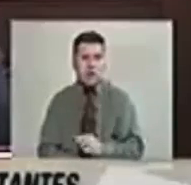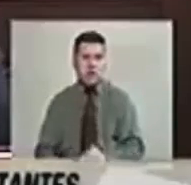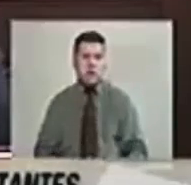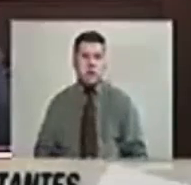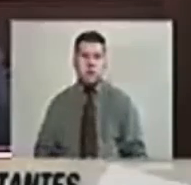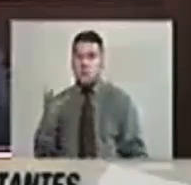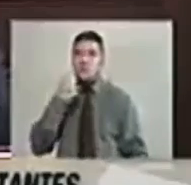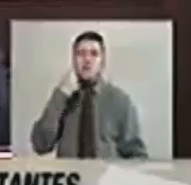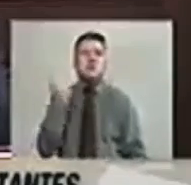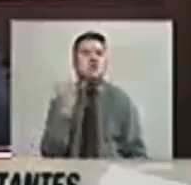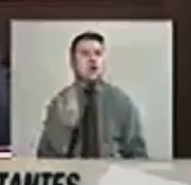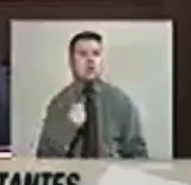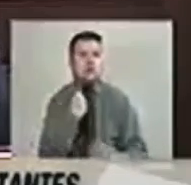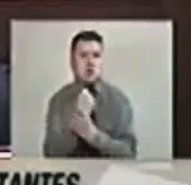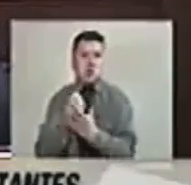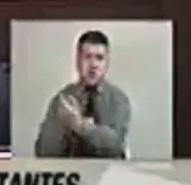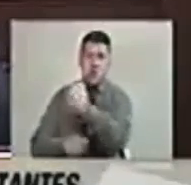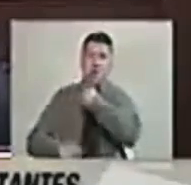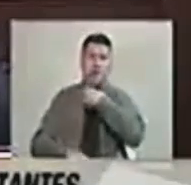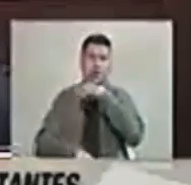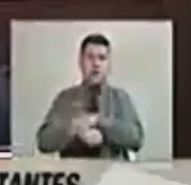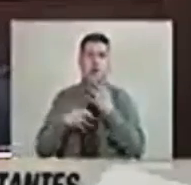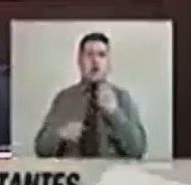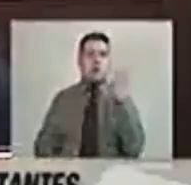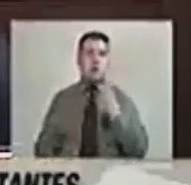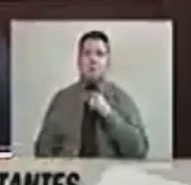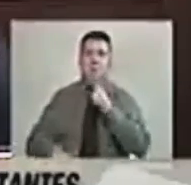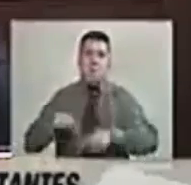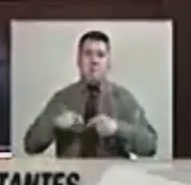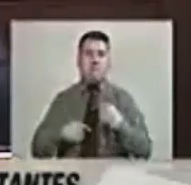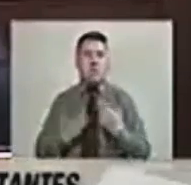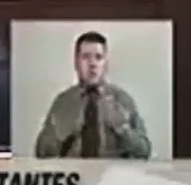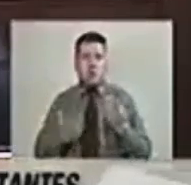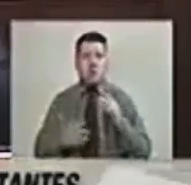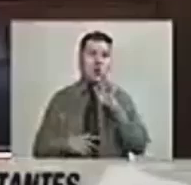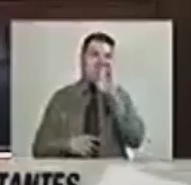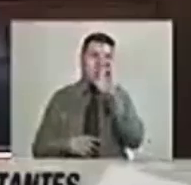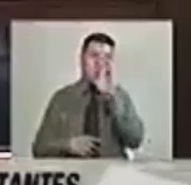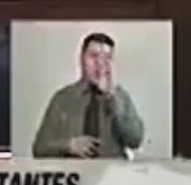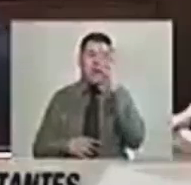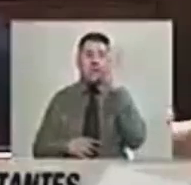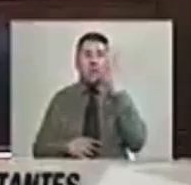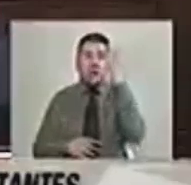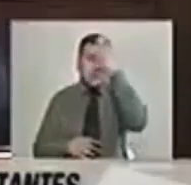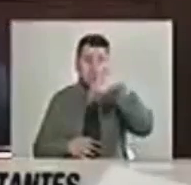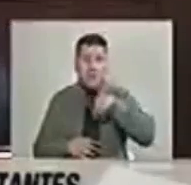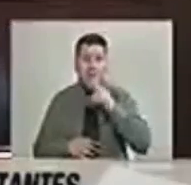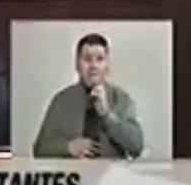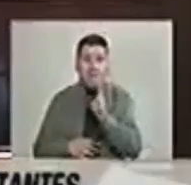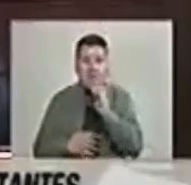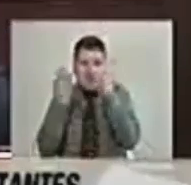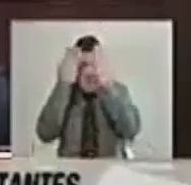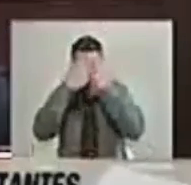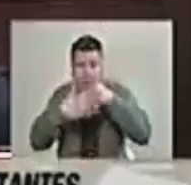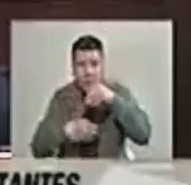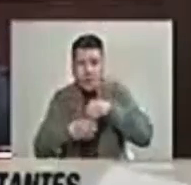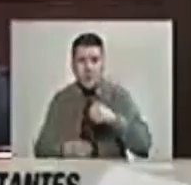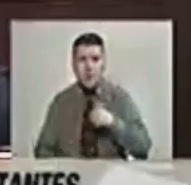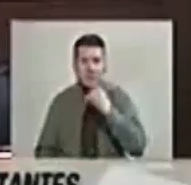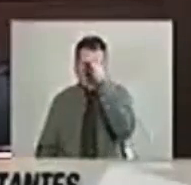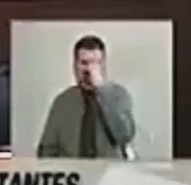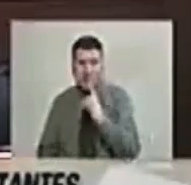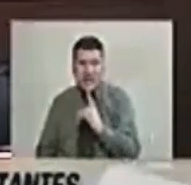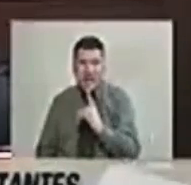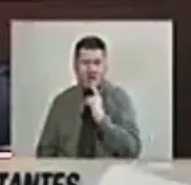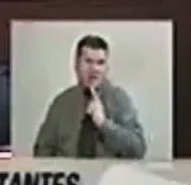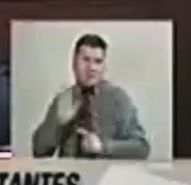Trataron de capturarme en 3 oportunidades, no pudieron. Estuve 108 días escondido en Venezuela, no pudieron capturarme, hasta que decidí salir